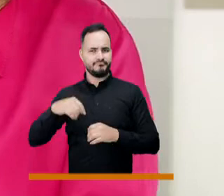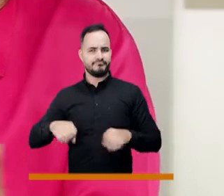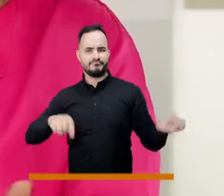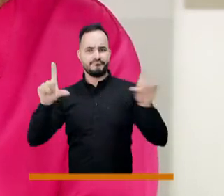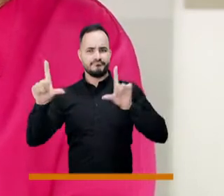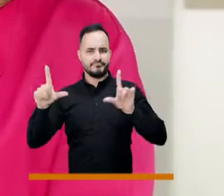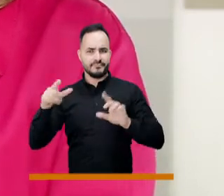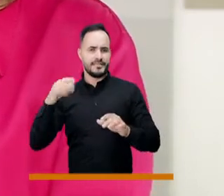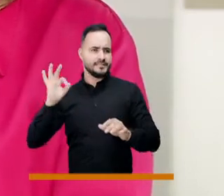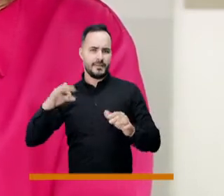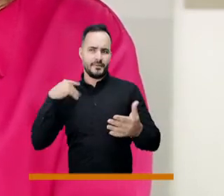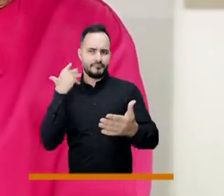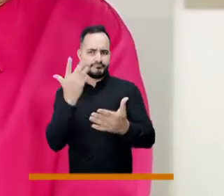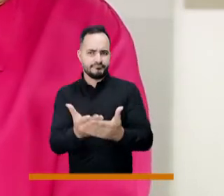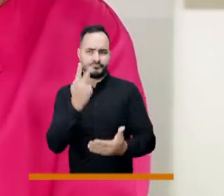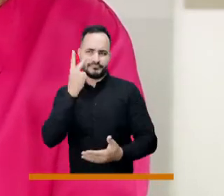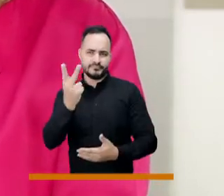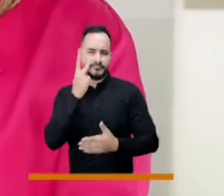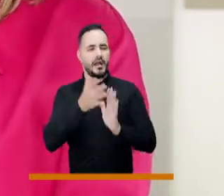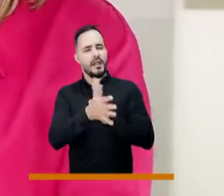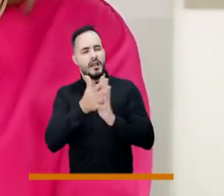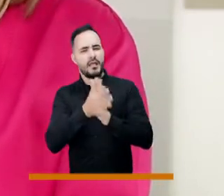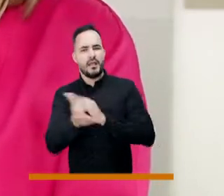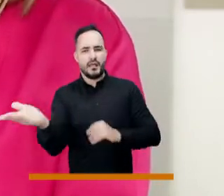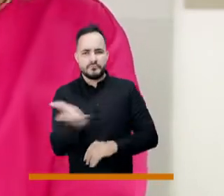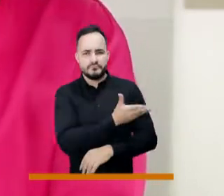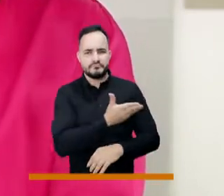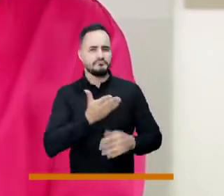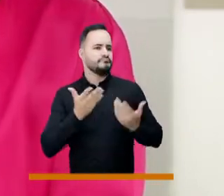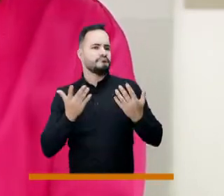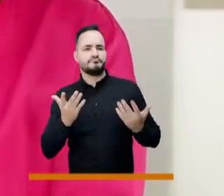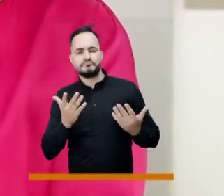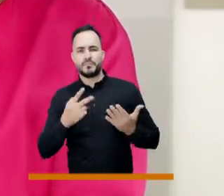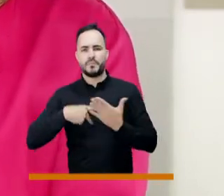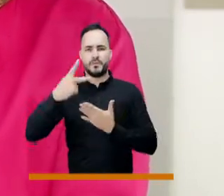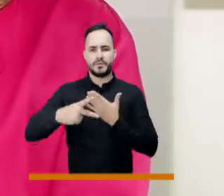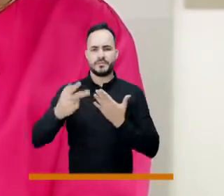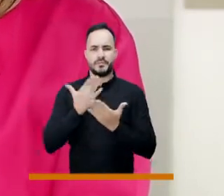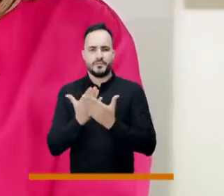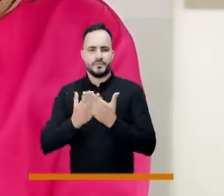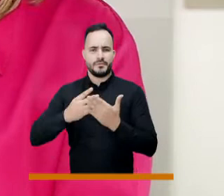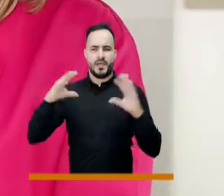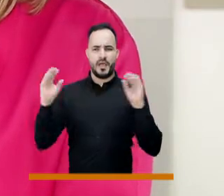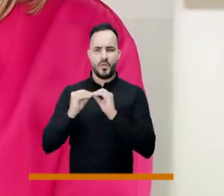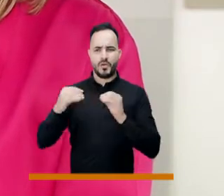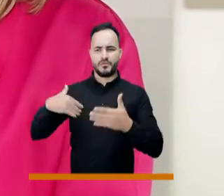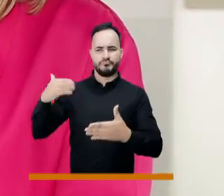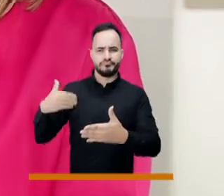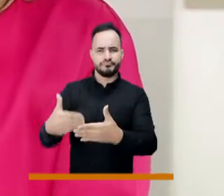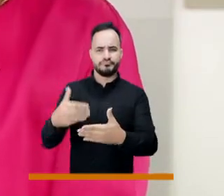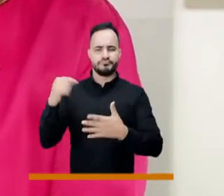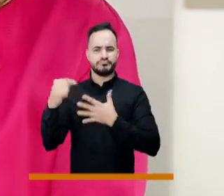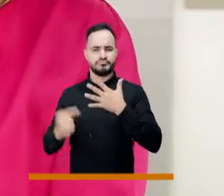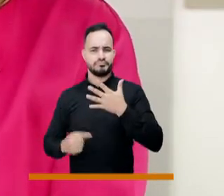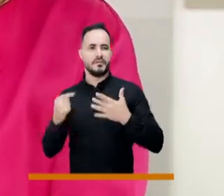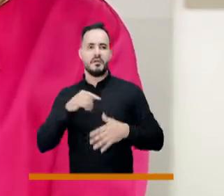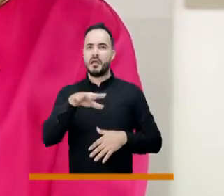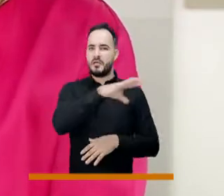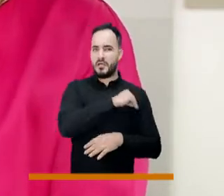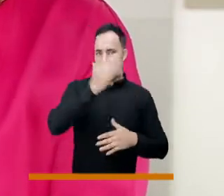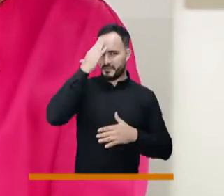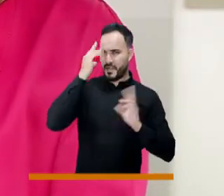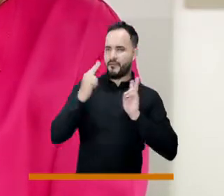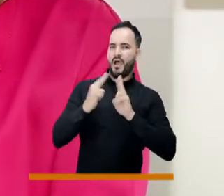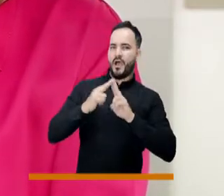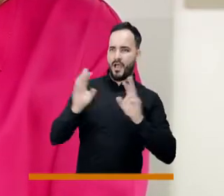socializa, interactúa con la comunidad, muy especialmente con respecto a los proyectos de acuerdo que tramitamos en el Consejo, a iniciativa